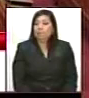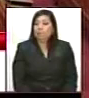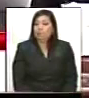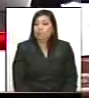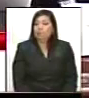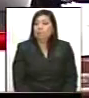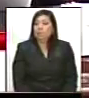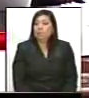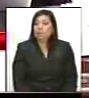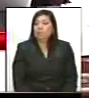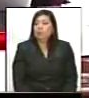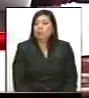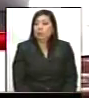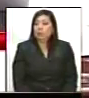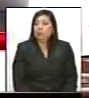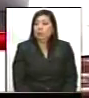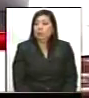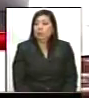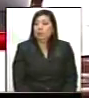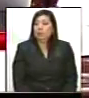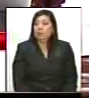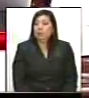se deberá cerrar la asistencia